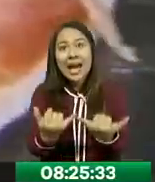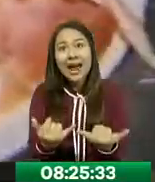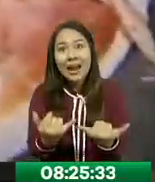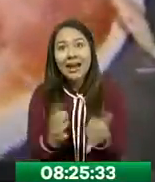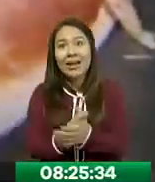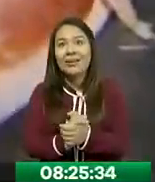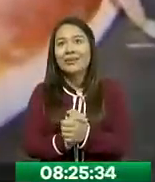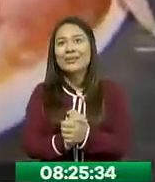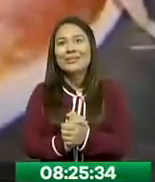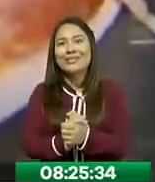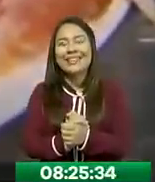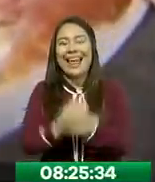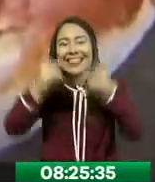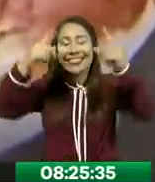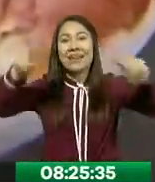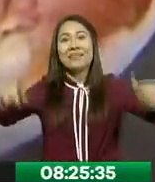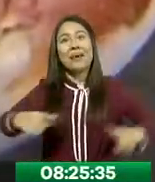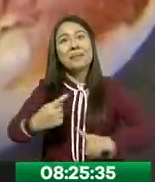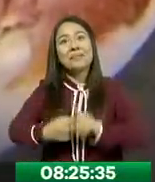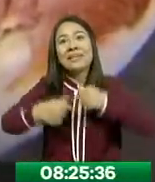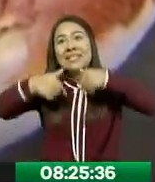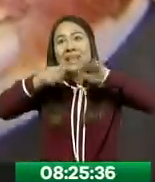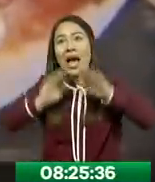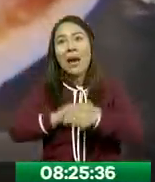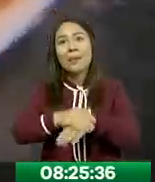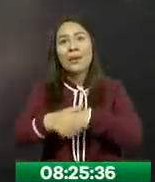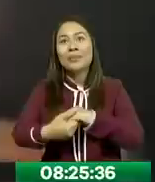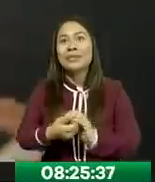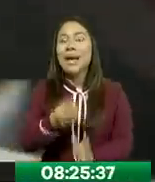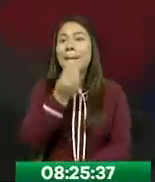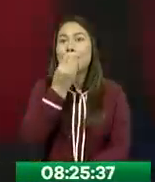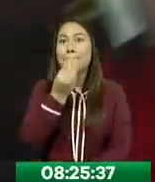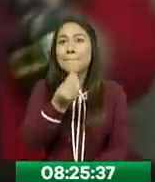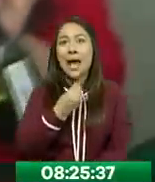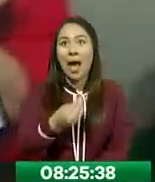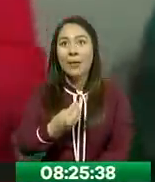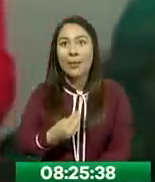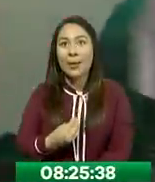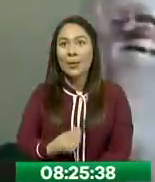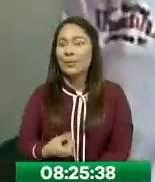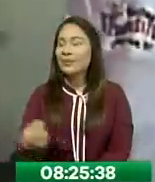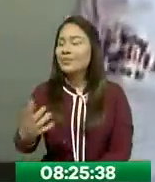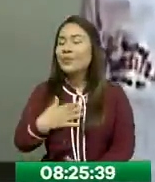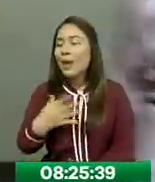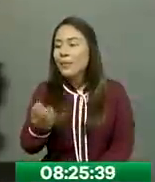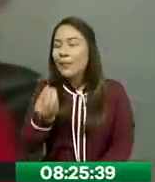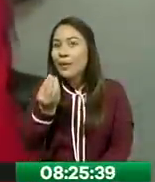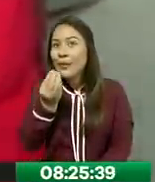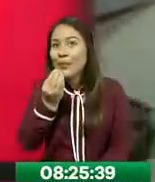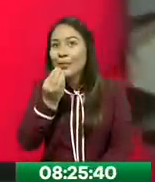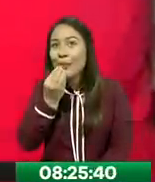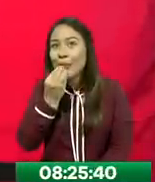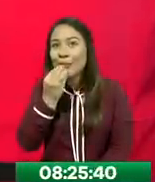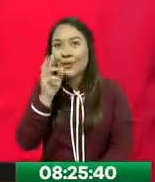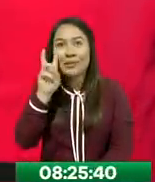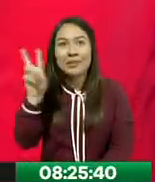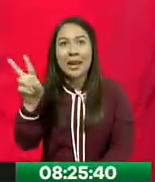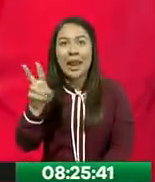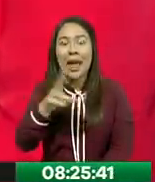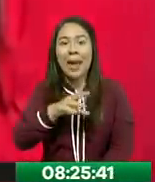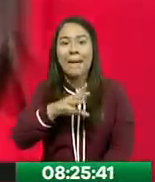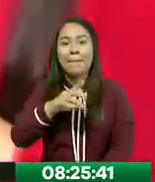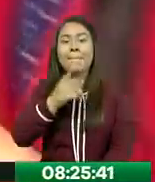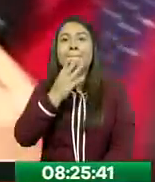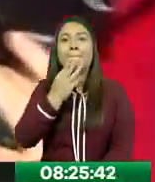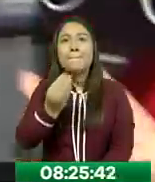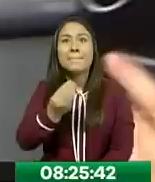a usted le encanta el pavo y vengan para acá, mi querido David, que ya se quedó ahí enamorado del chancho. Aquí está el pavo.